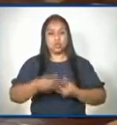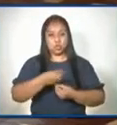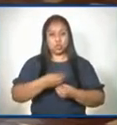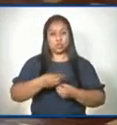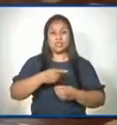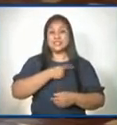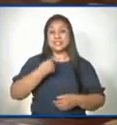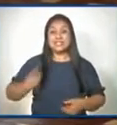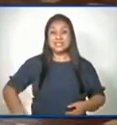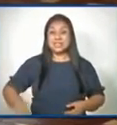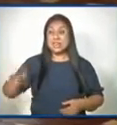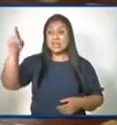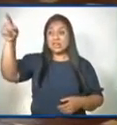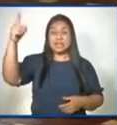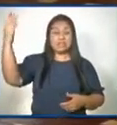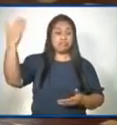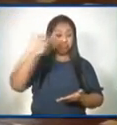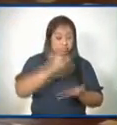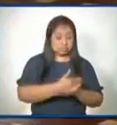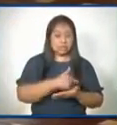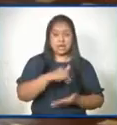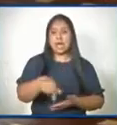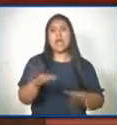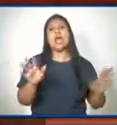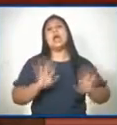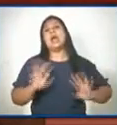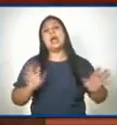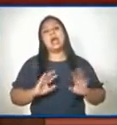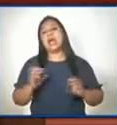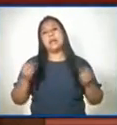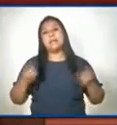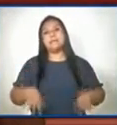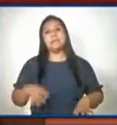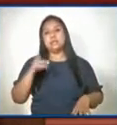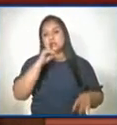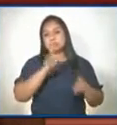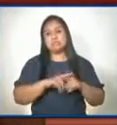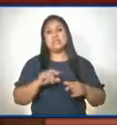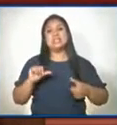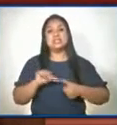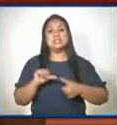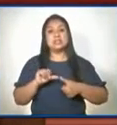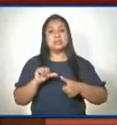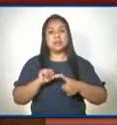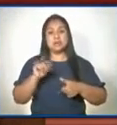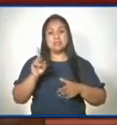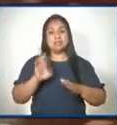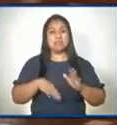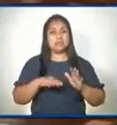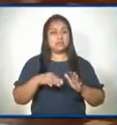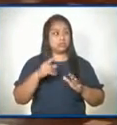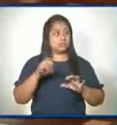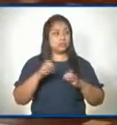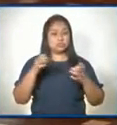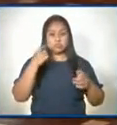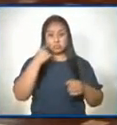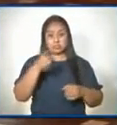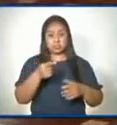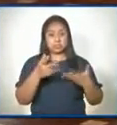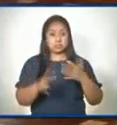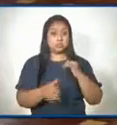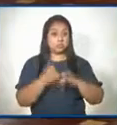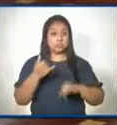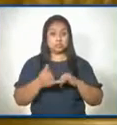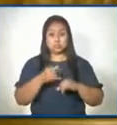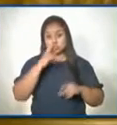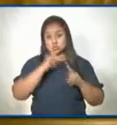pierden competitividad frente a los productos elaborados en Centroamérica. Bien, y para finalizar, si nos pudiera hablar